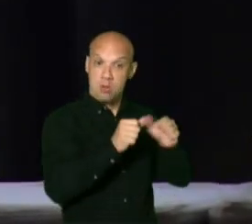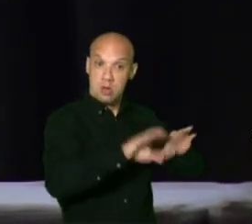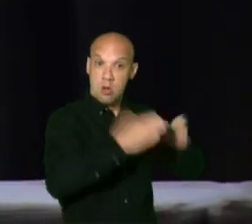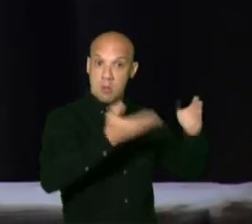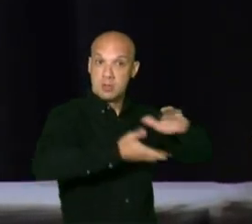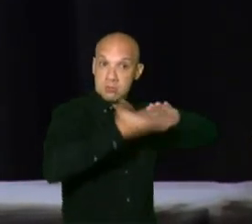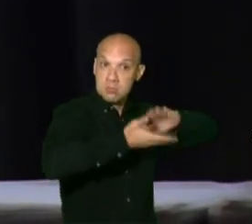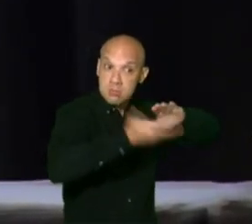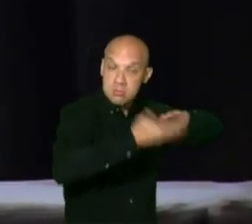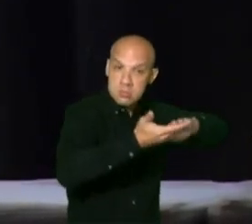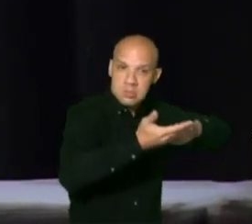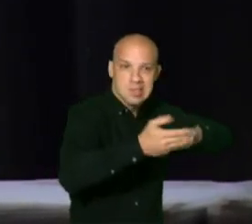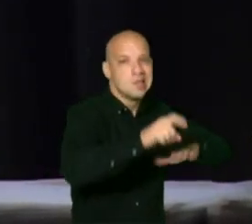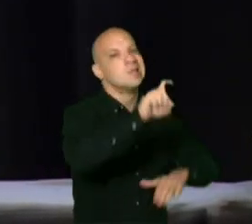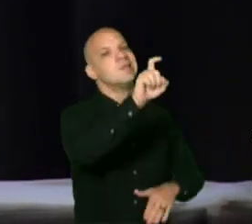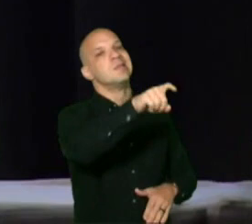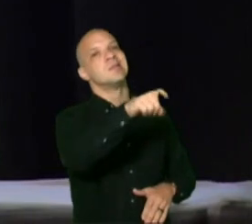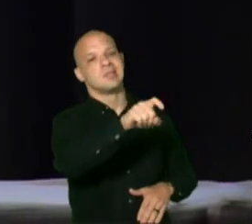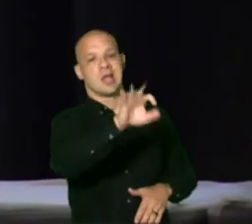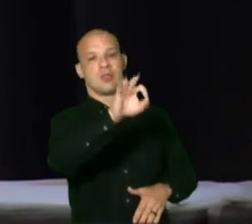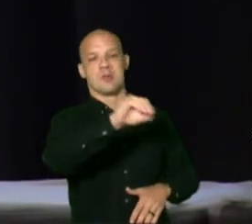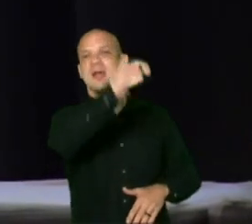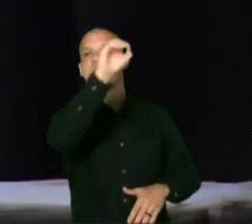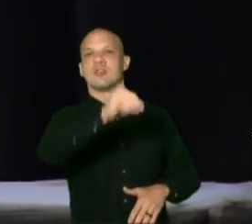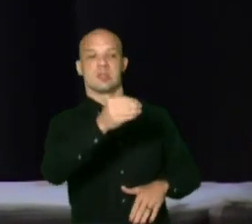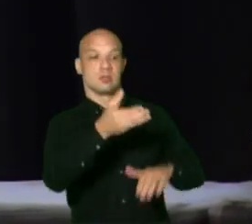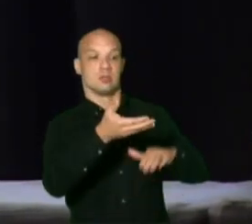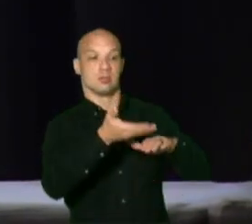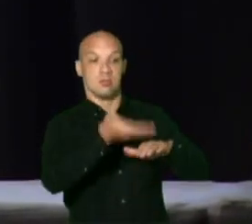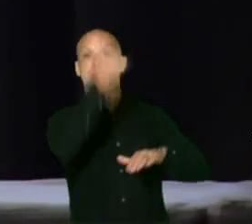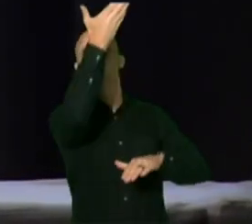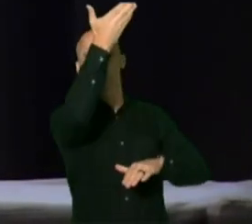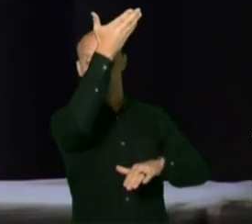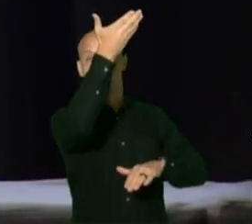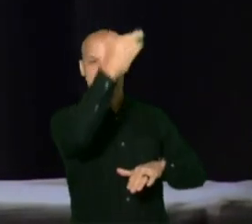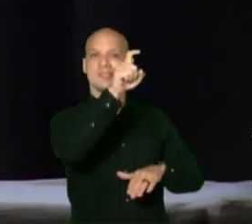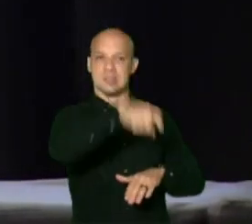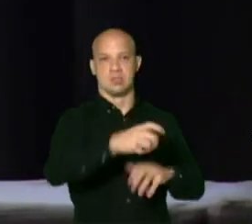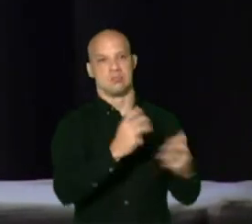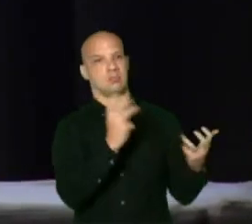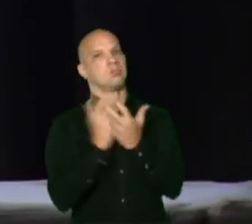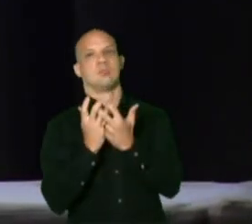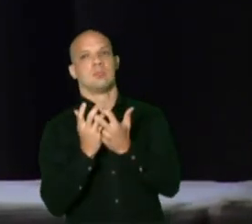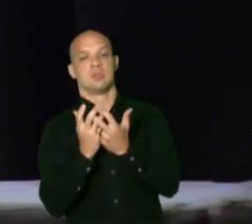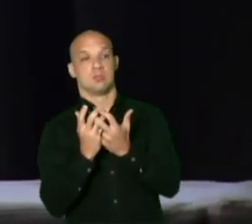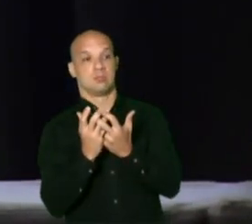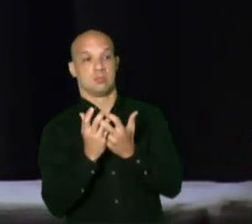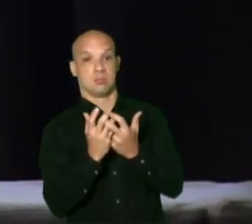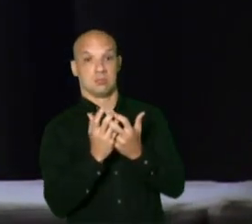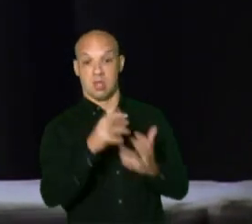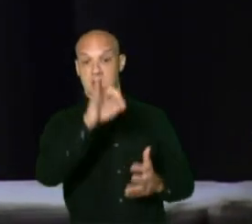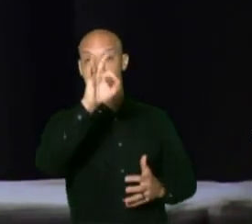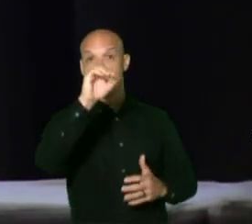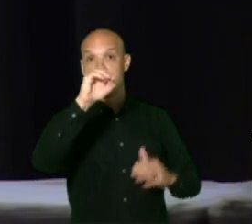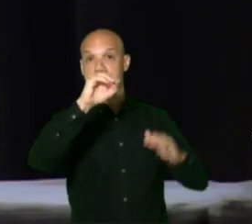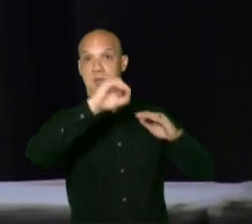con un índice mayor a 90%. Si la empresa no está en ese nivel, pues tiene que cerrar.